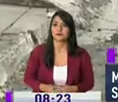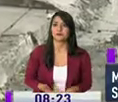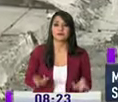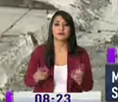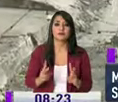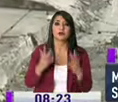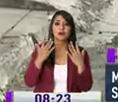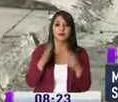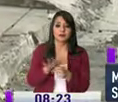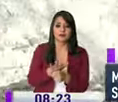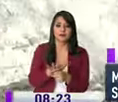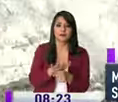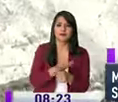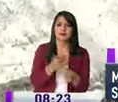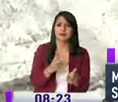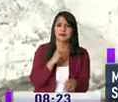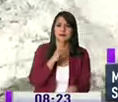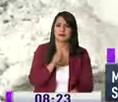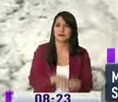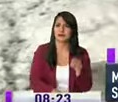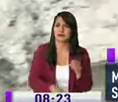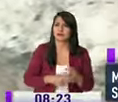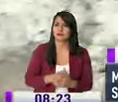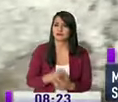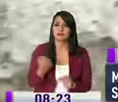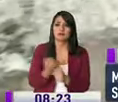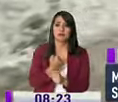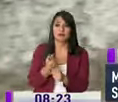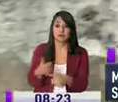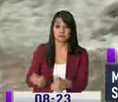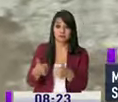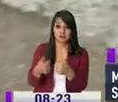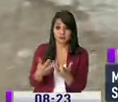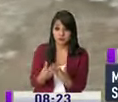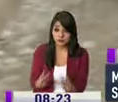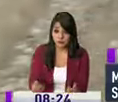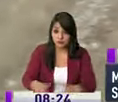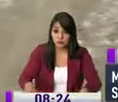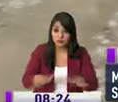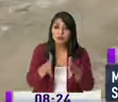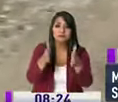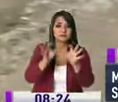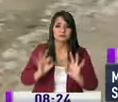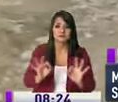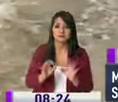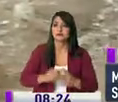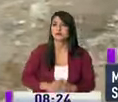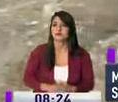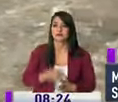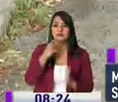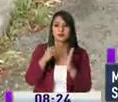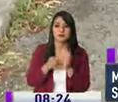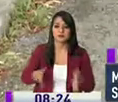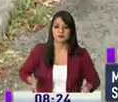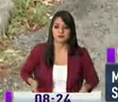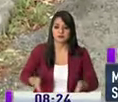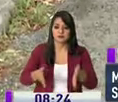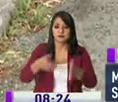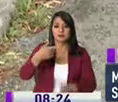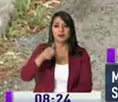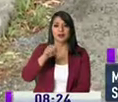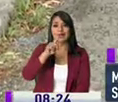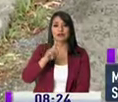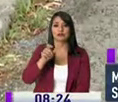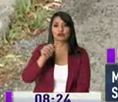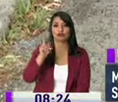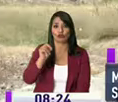de las obras de bacheo en el lugar, ya que aseguran que los trabajos no solucionan el mal estado de las vías, en especial de las calles de Eugenio Garzón